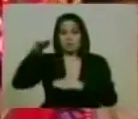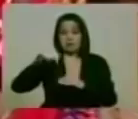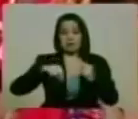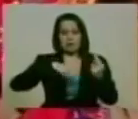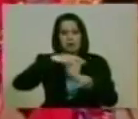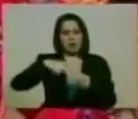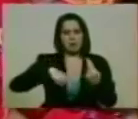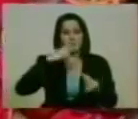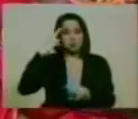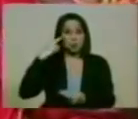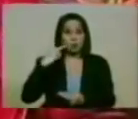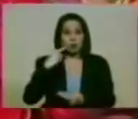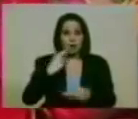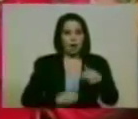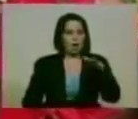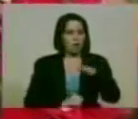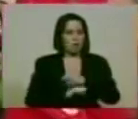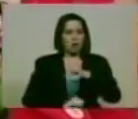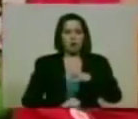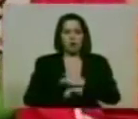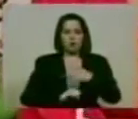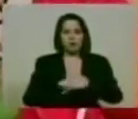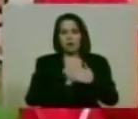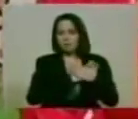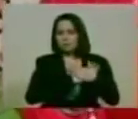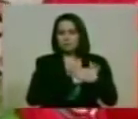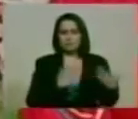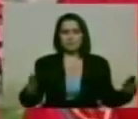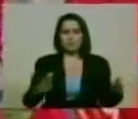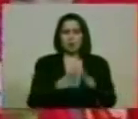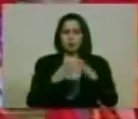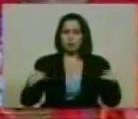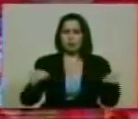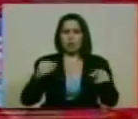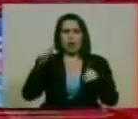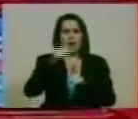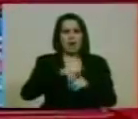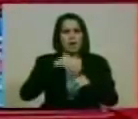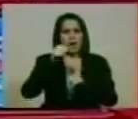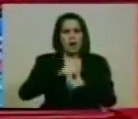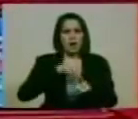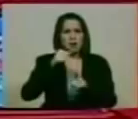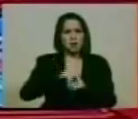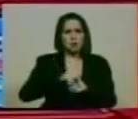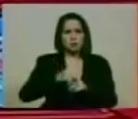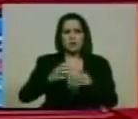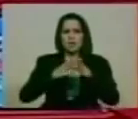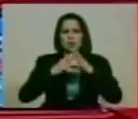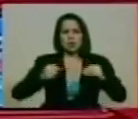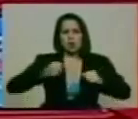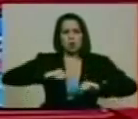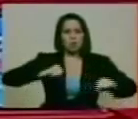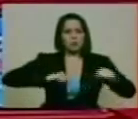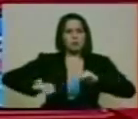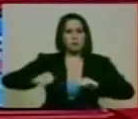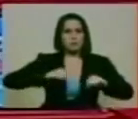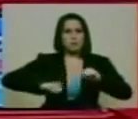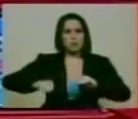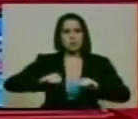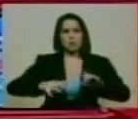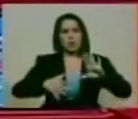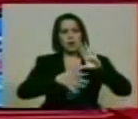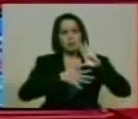Bolivariana apoyar y solidarizarnos con las luchas de todos los movimientos indígenas de nuestra